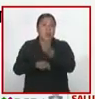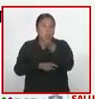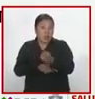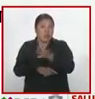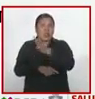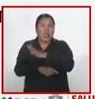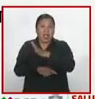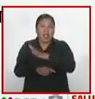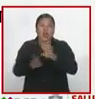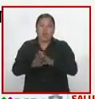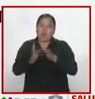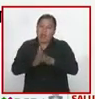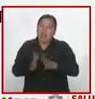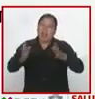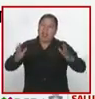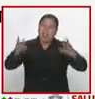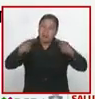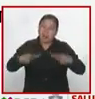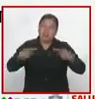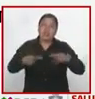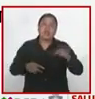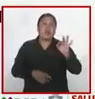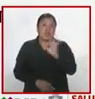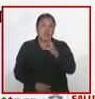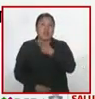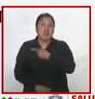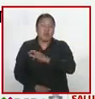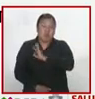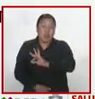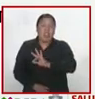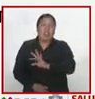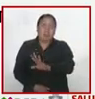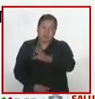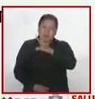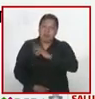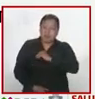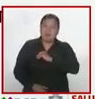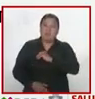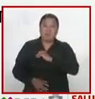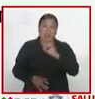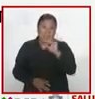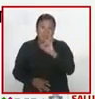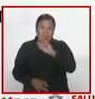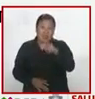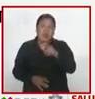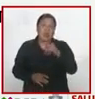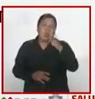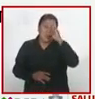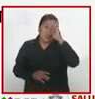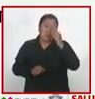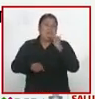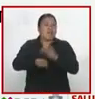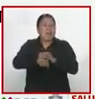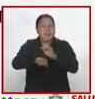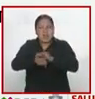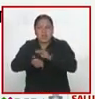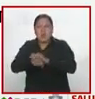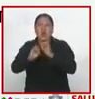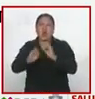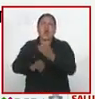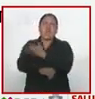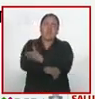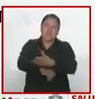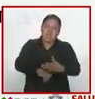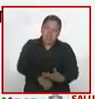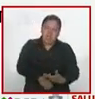existe una gran cantidad de la población que puede ser susceptible a la mejor ustedes pues han oído hablar de amigos o familiares